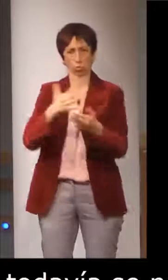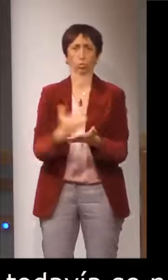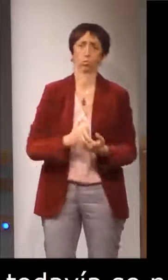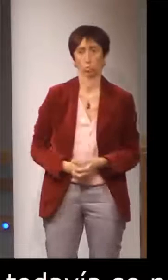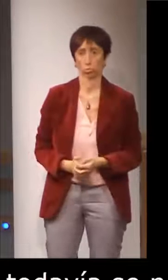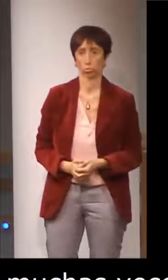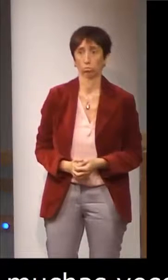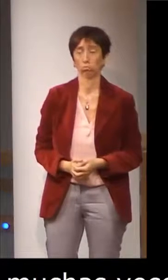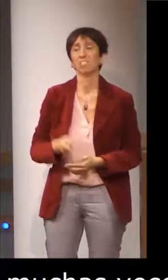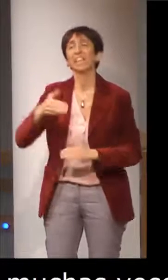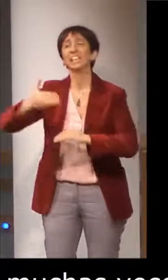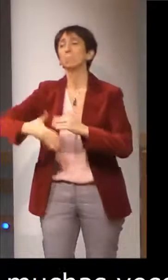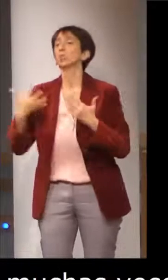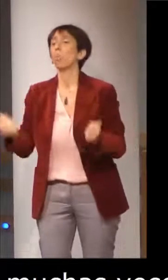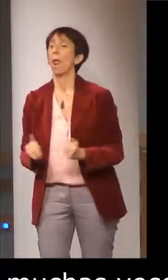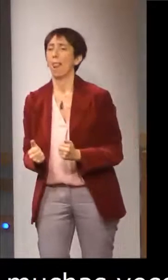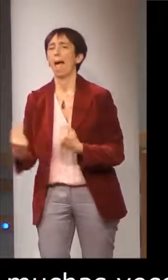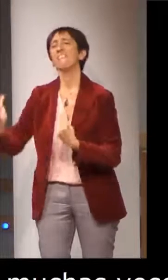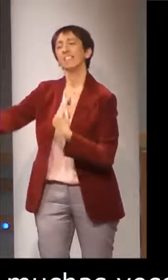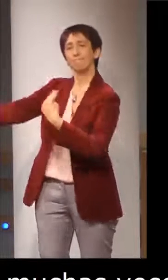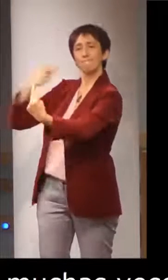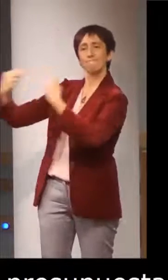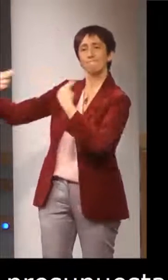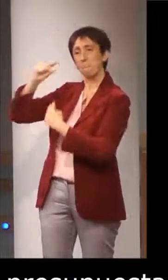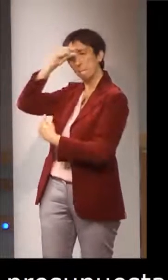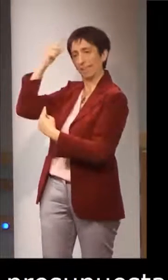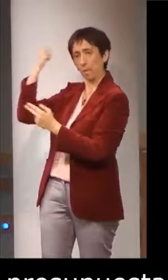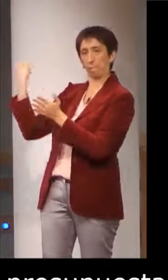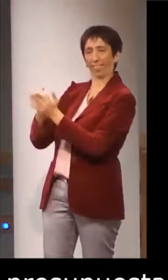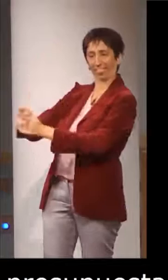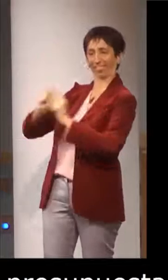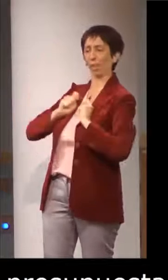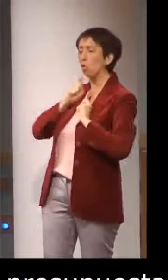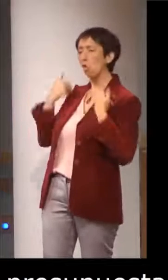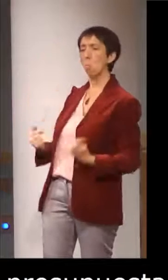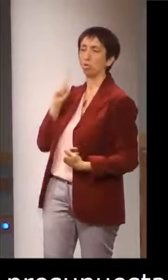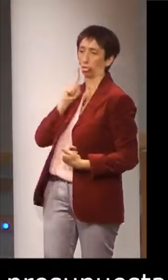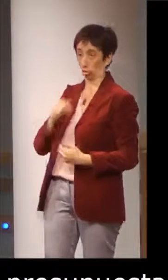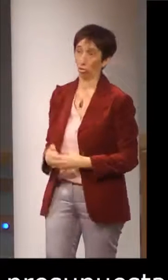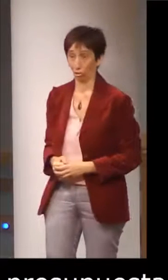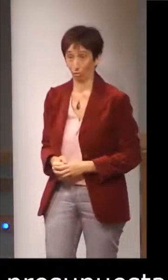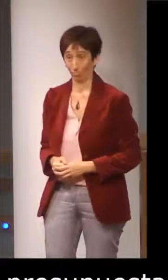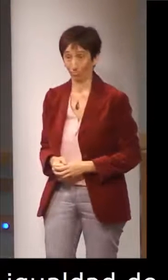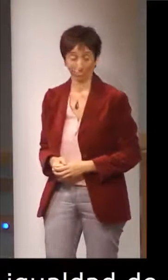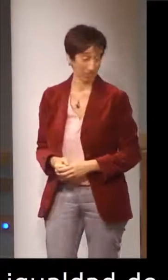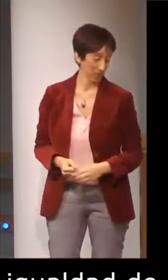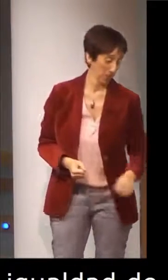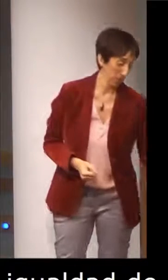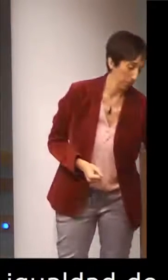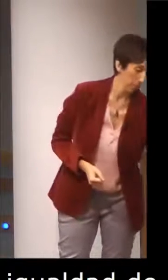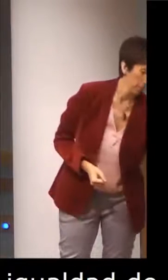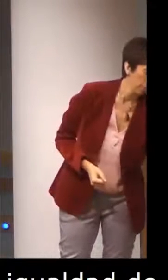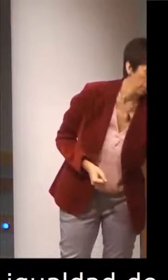necesitamos igualdad de acceso a todos los ámbitos. A veces la limitación se refleja en los prejuicios